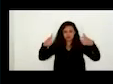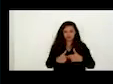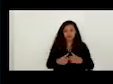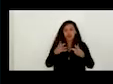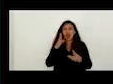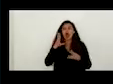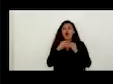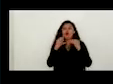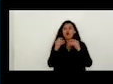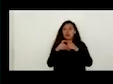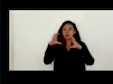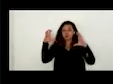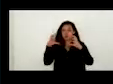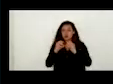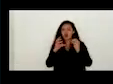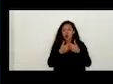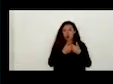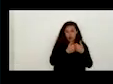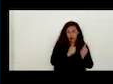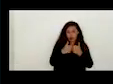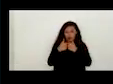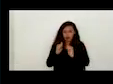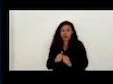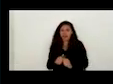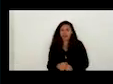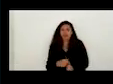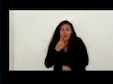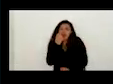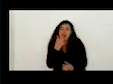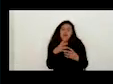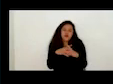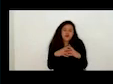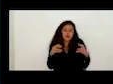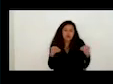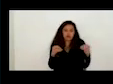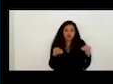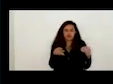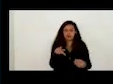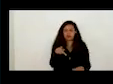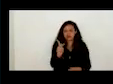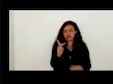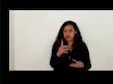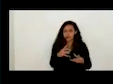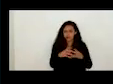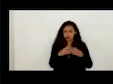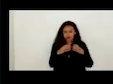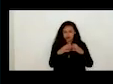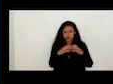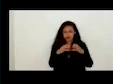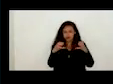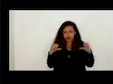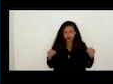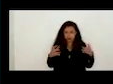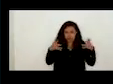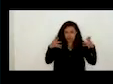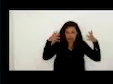el tamaño del bolillo, ¿no? Y a veces decimos, bueno, nada más se comió un bolillo, pero un bolillo realmente grande comparado